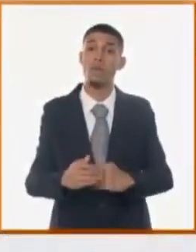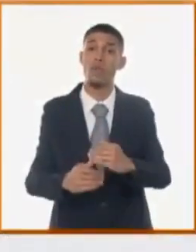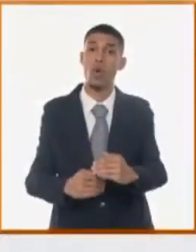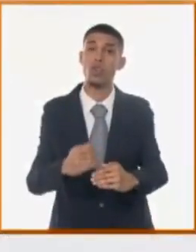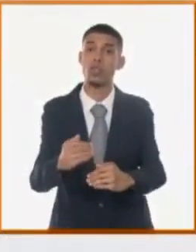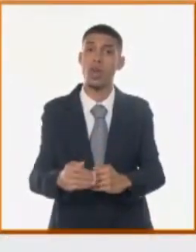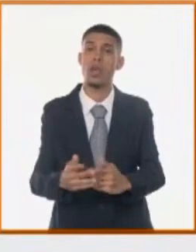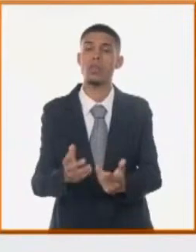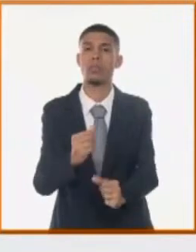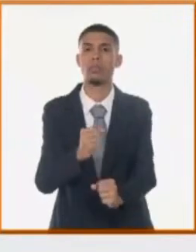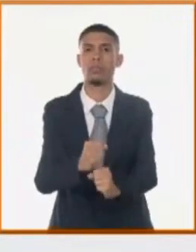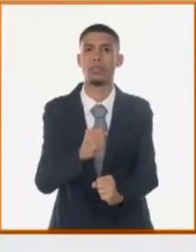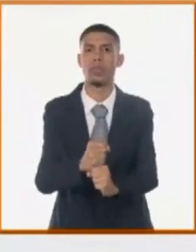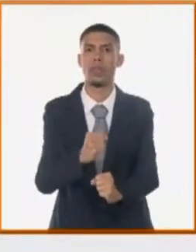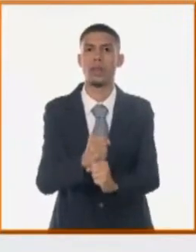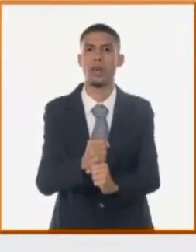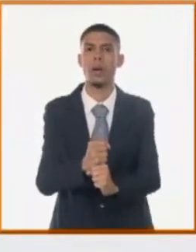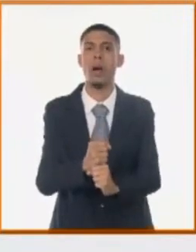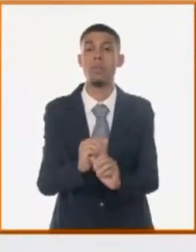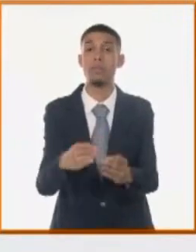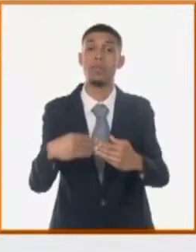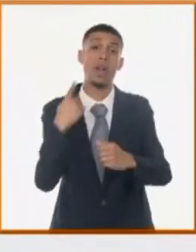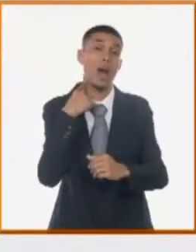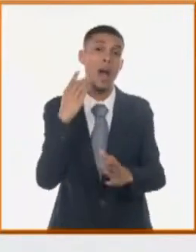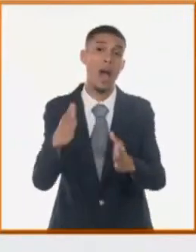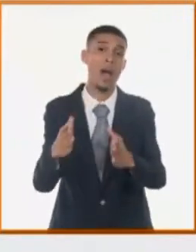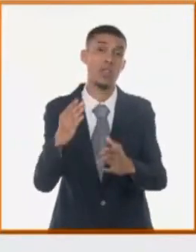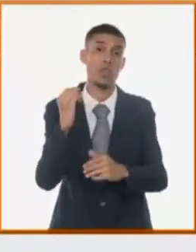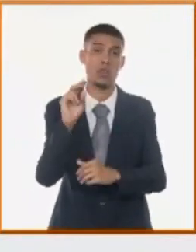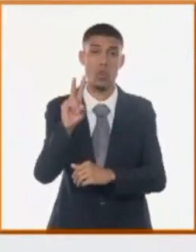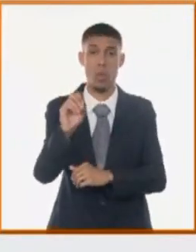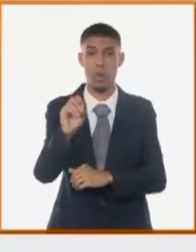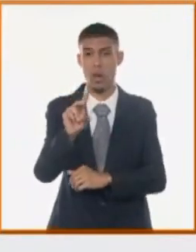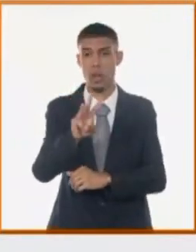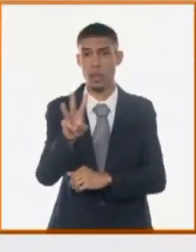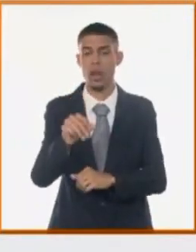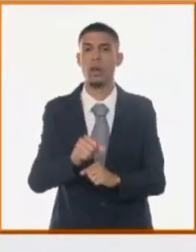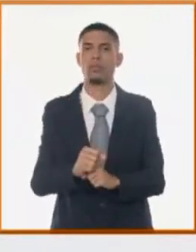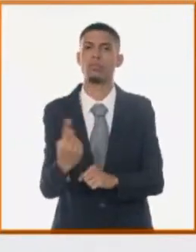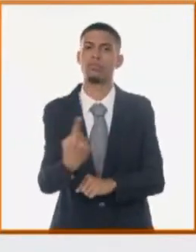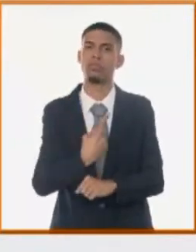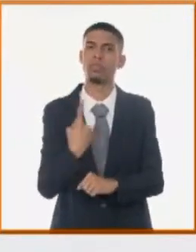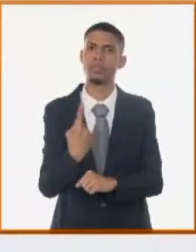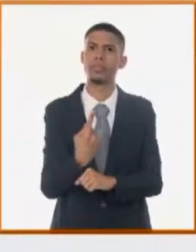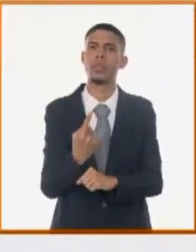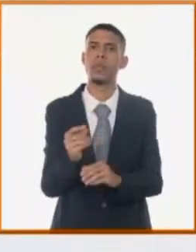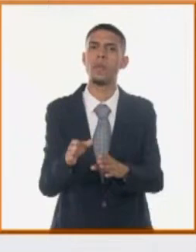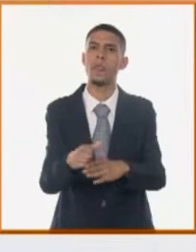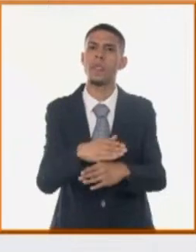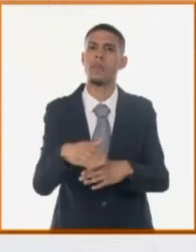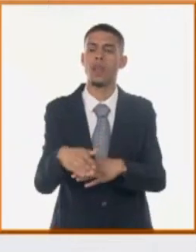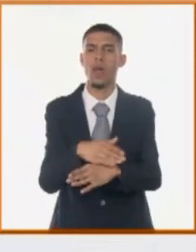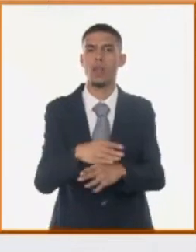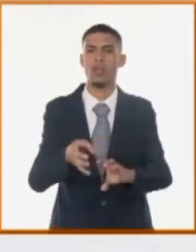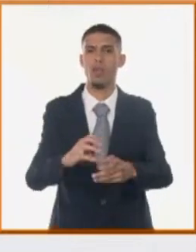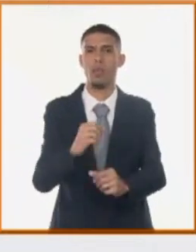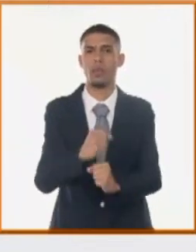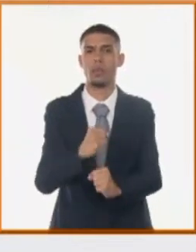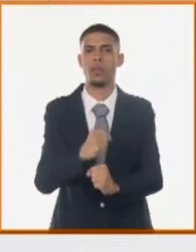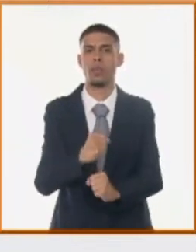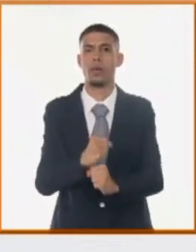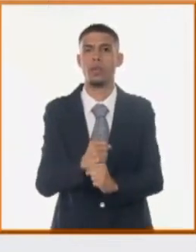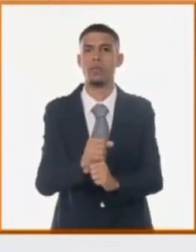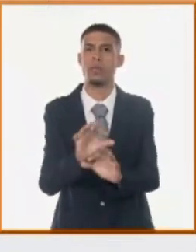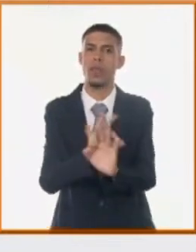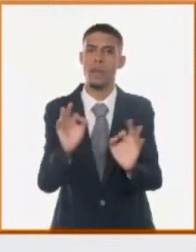implementación. Hemos contado, al cierre del año 2023, hemos contado con nosotros en nuestros equipos alrededor de 1.500 trabajadores